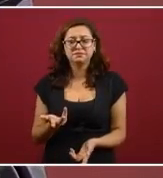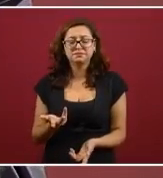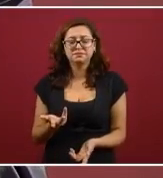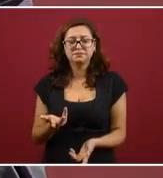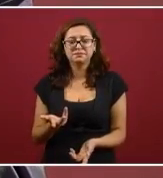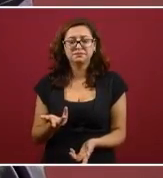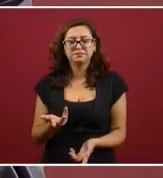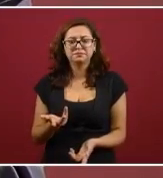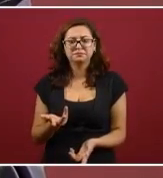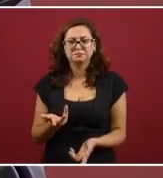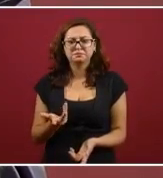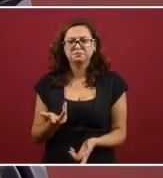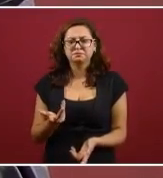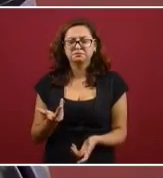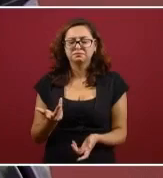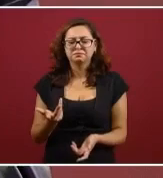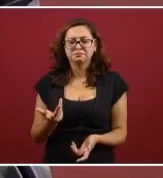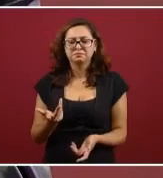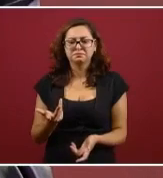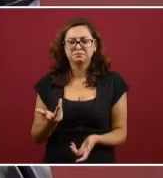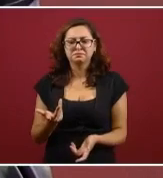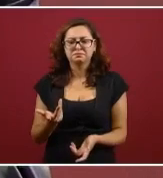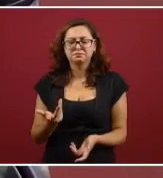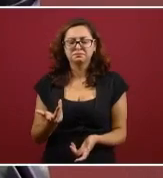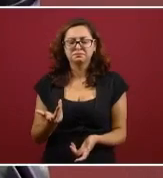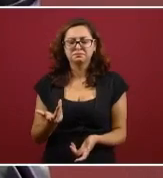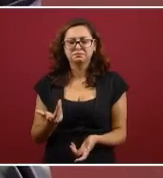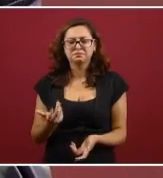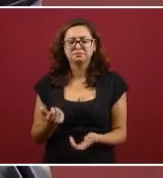tiene la confianza de